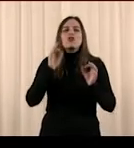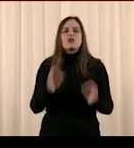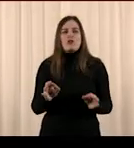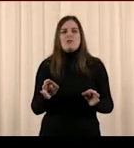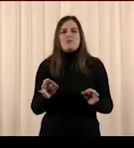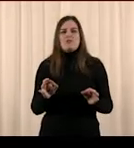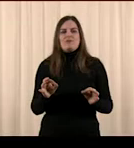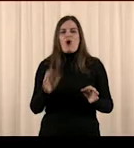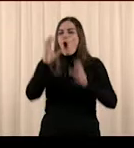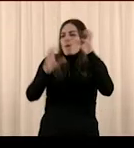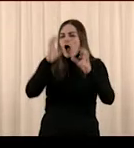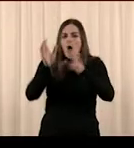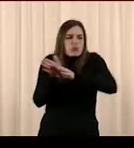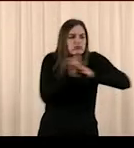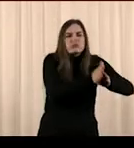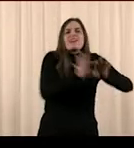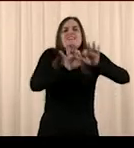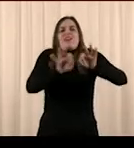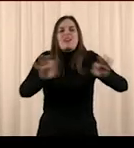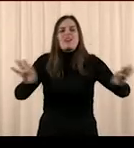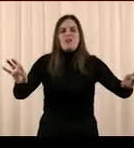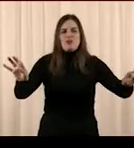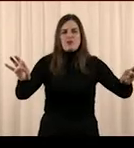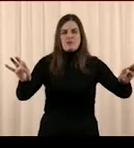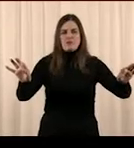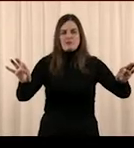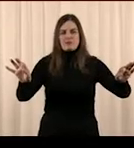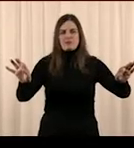No lo complicado, sino la sencillez.